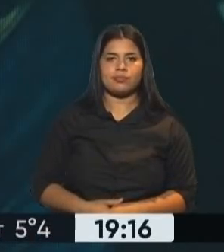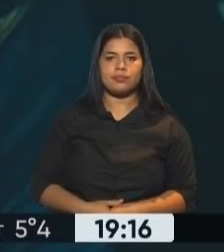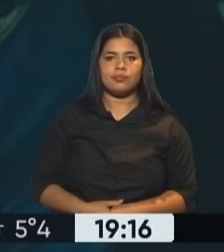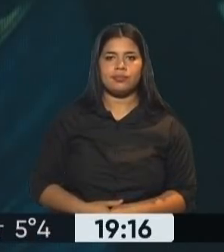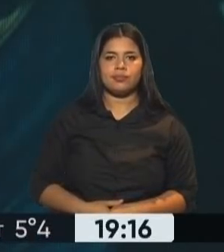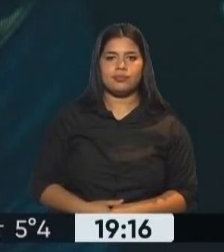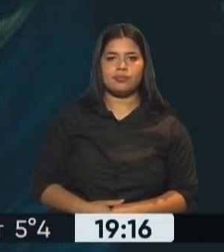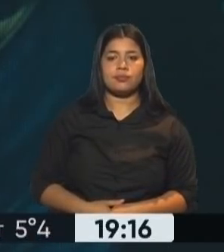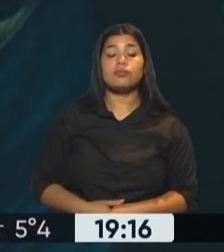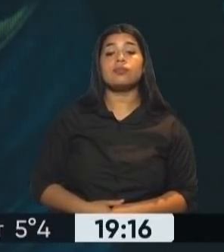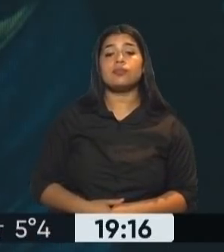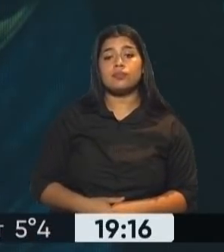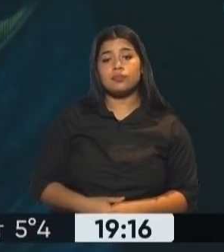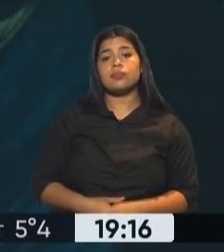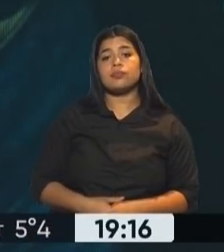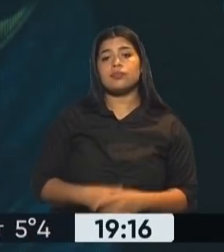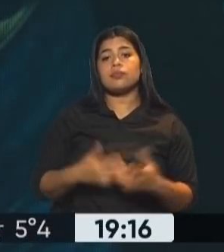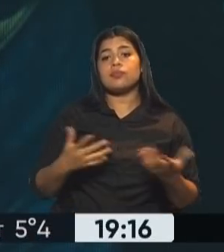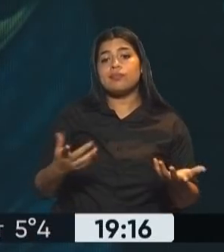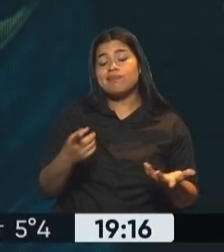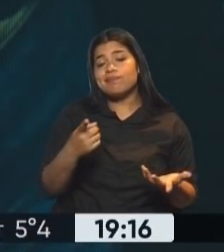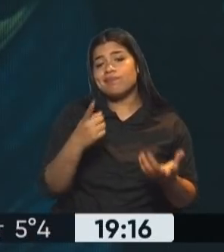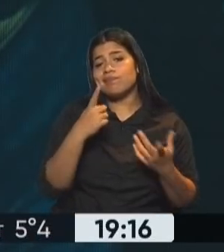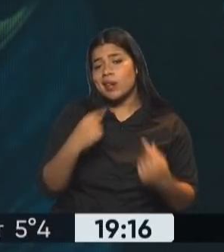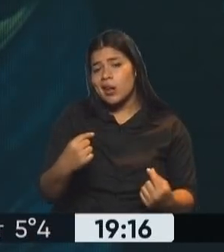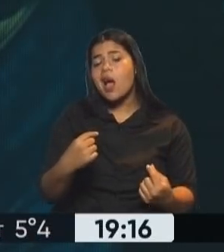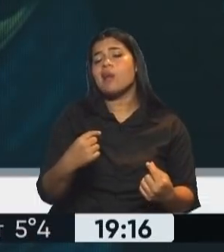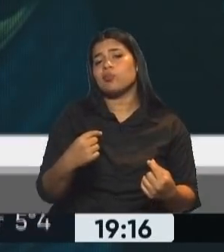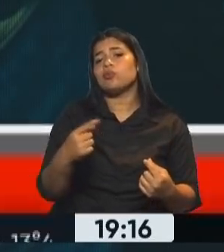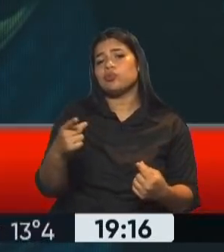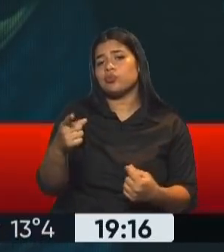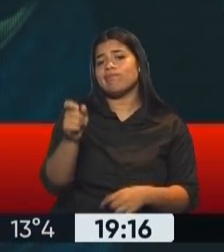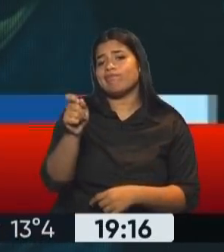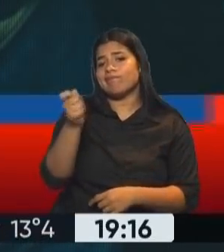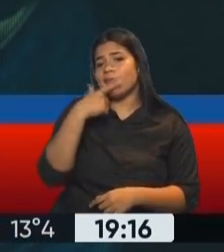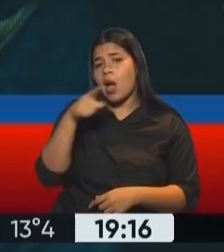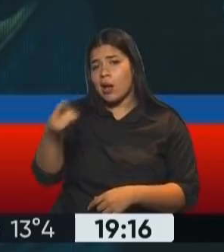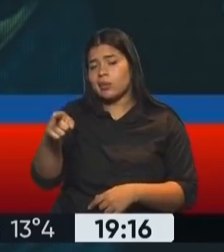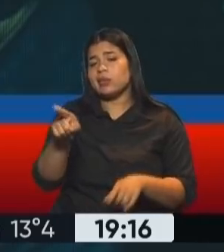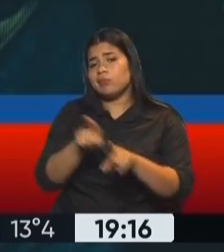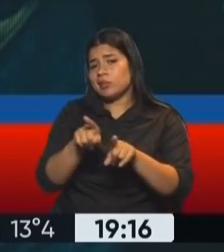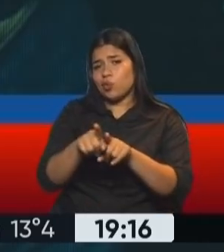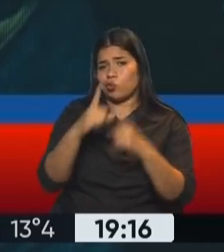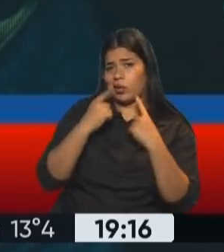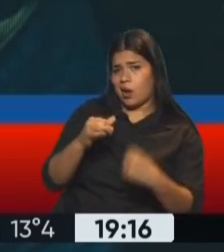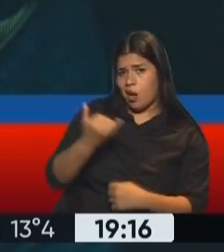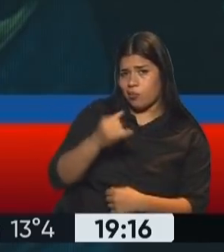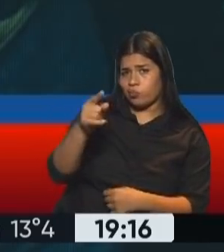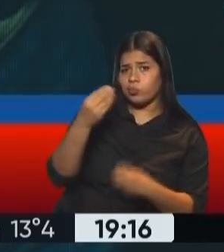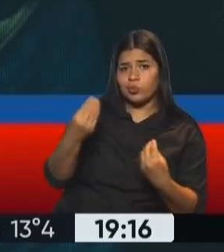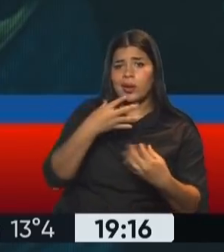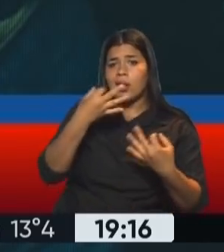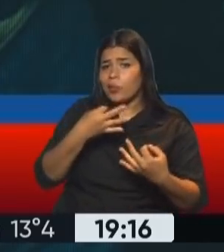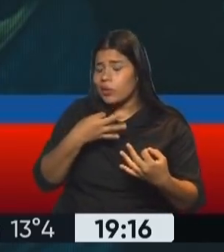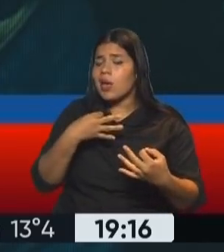Y hubo repudios e incluso un tuit del propio Mauricio Macri, porque la verdad que después de que ocurrió